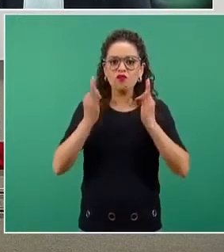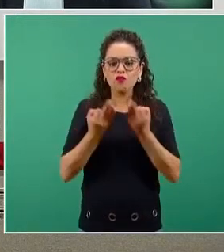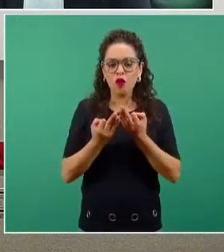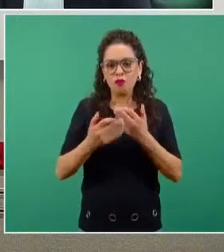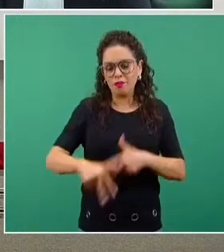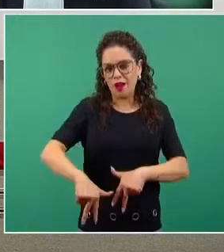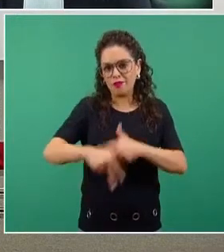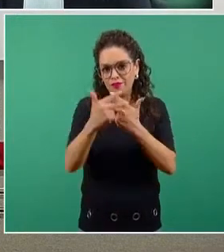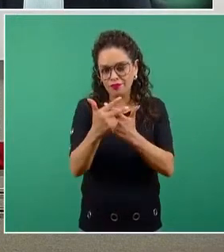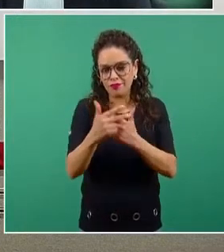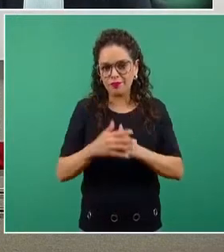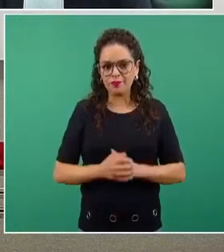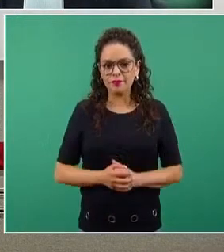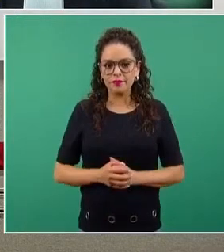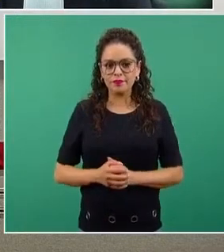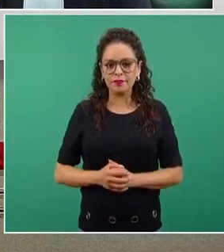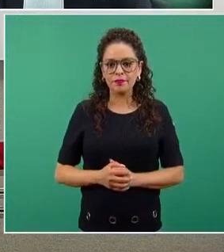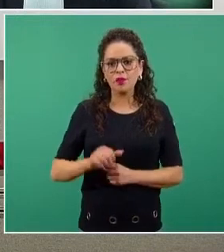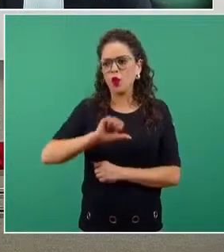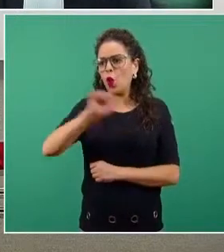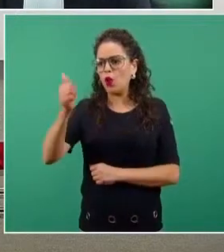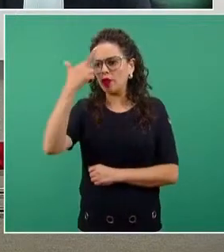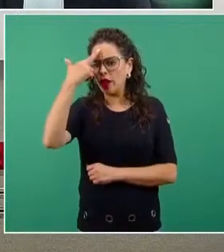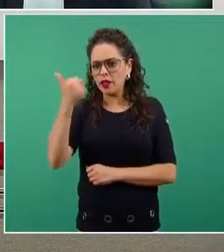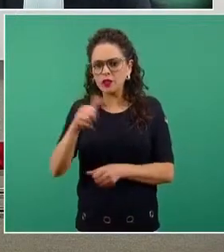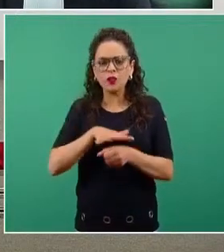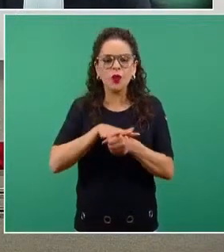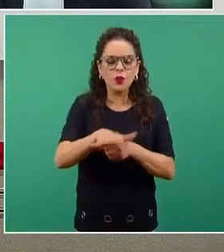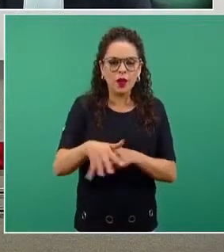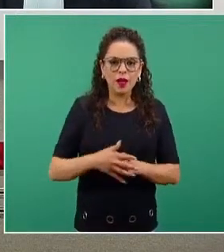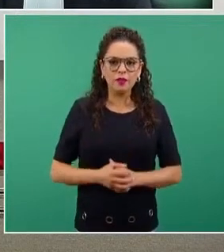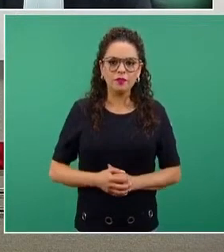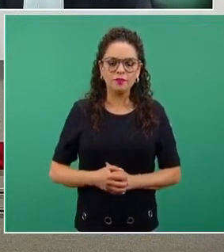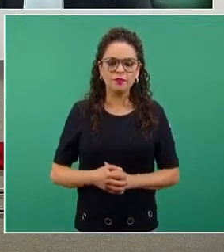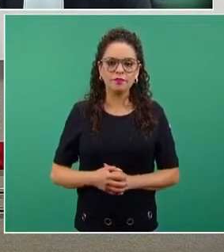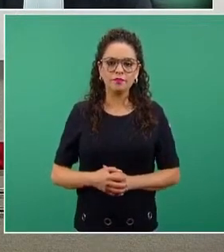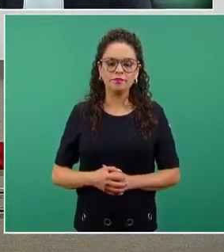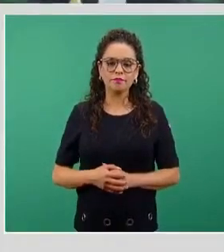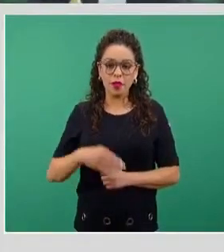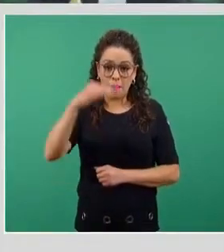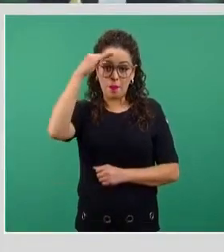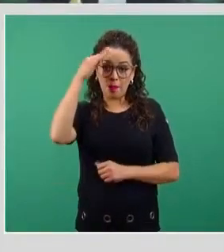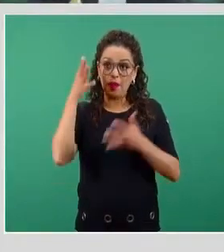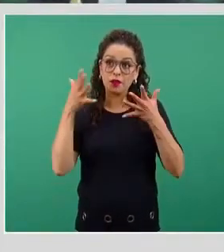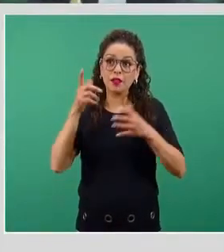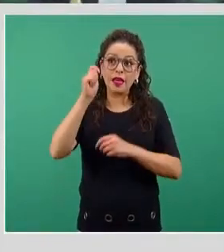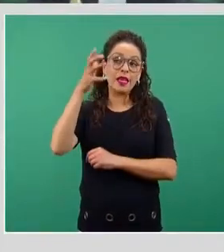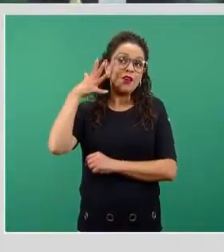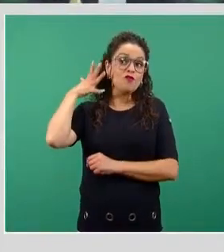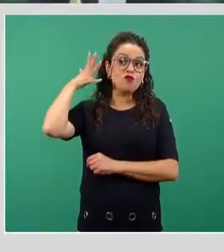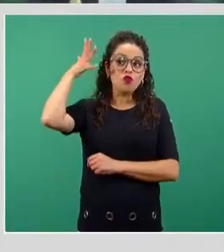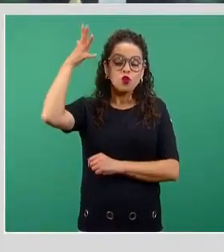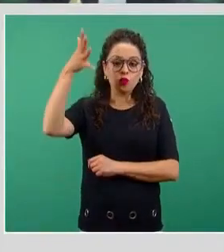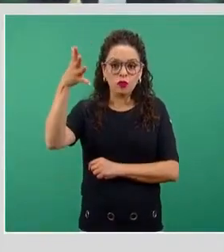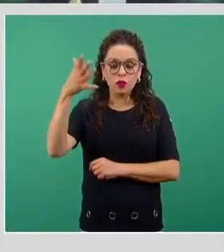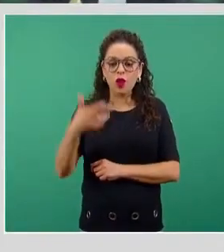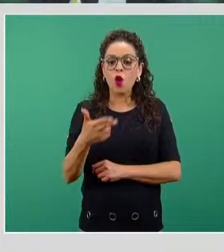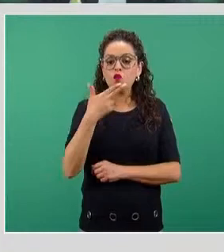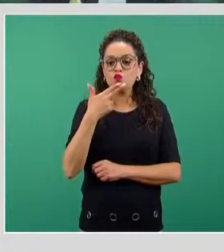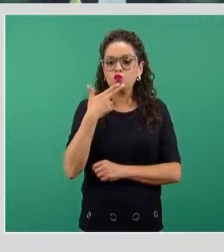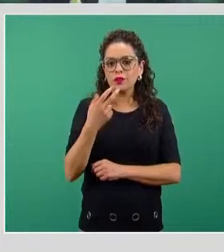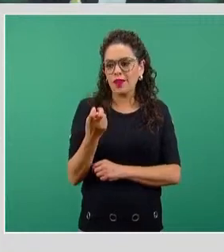diferentes formas. Otra razón es porque también queremos en un futuro inmediato utilizar este tipo